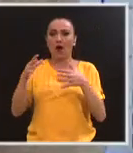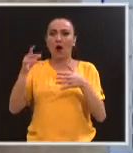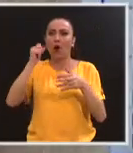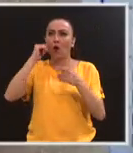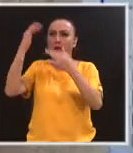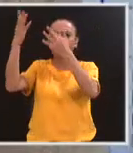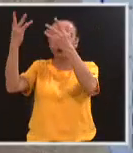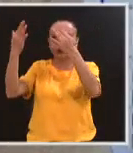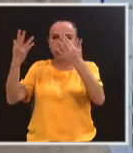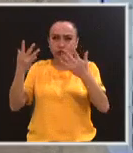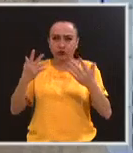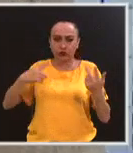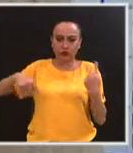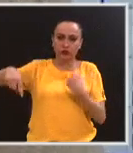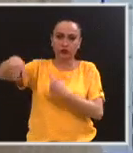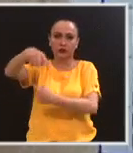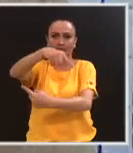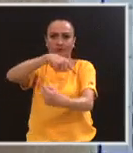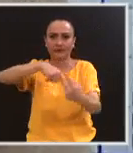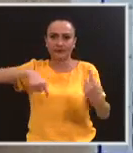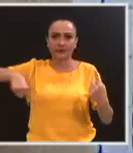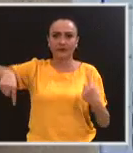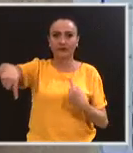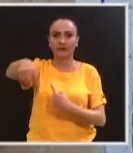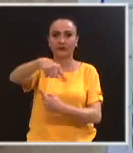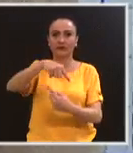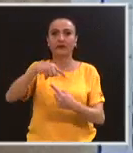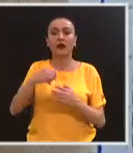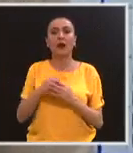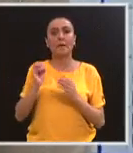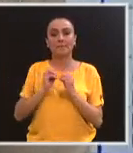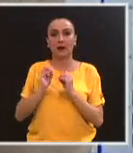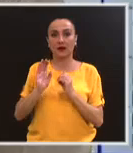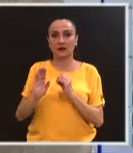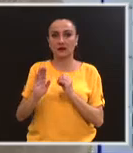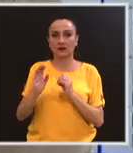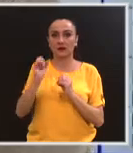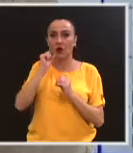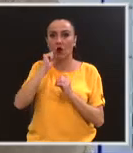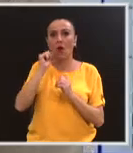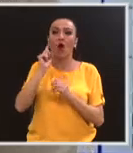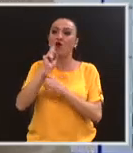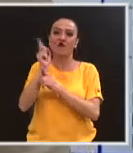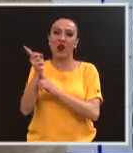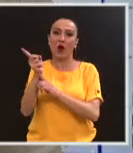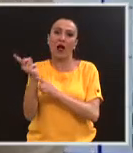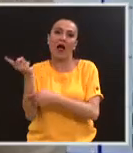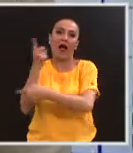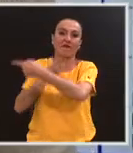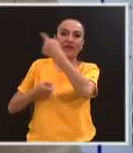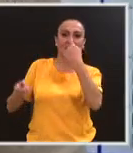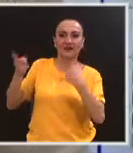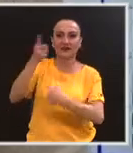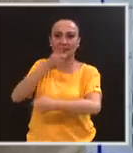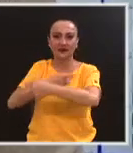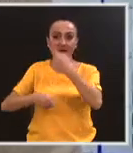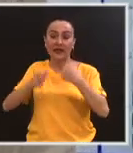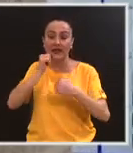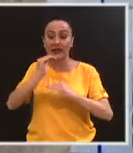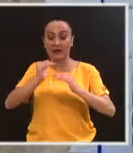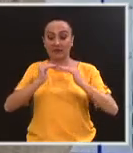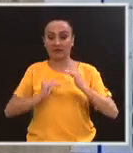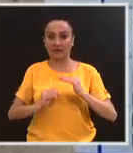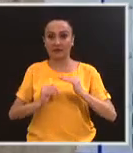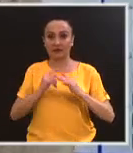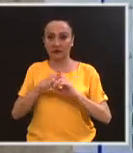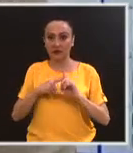ciclónica es decir una circulación en dirección opuesta a las manecillas del reloj que se forma en niveles bajos y